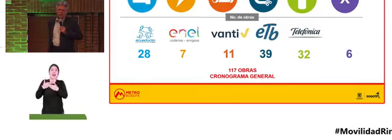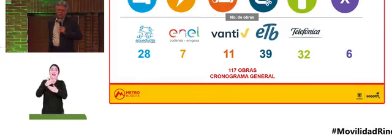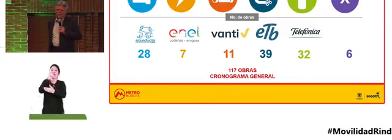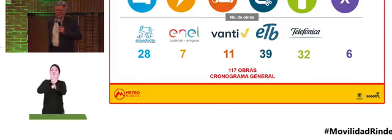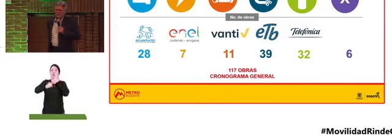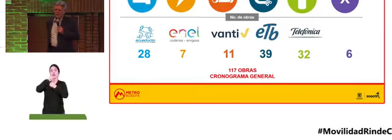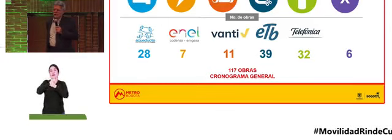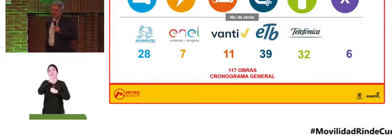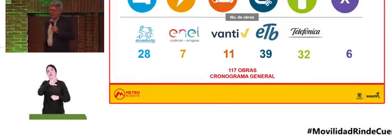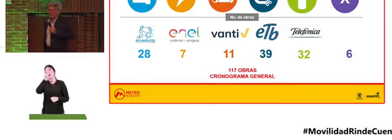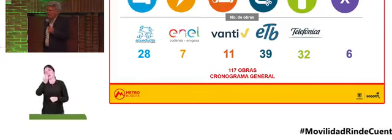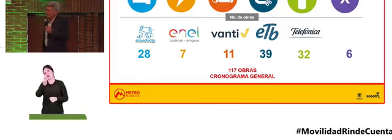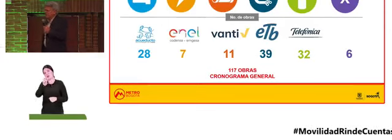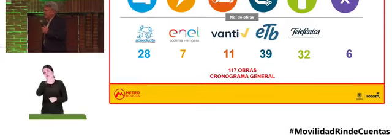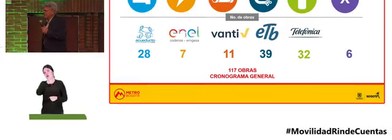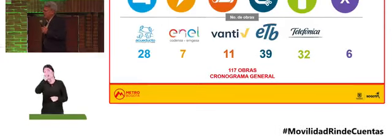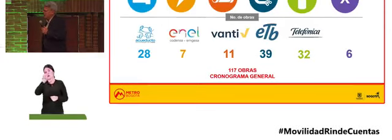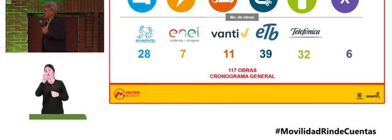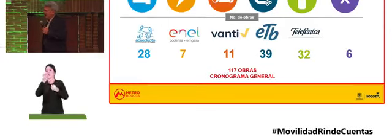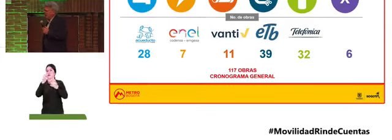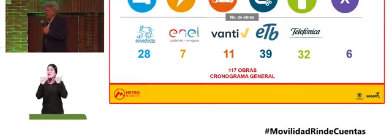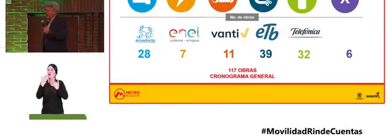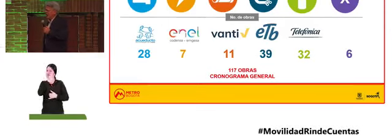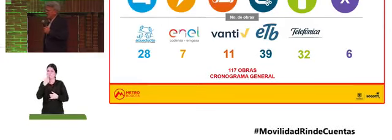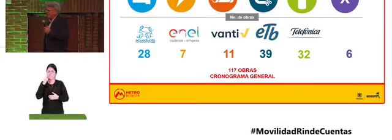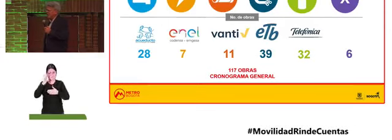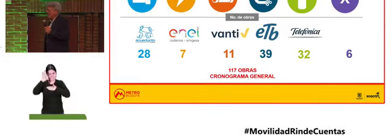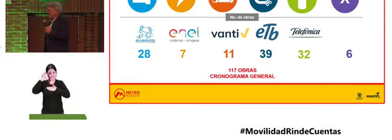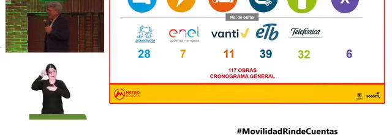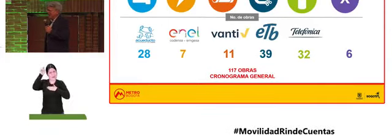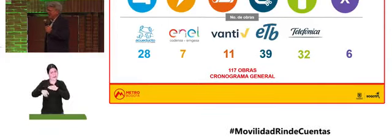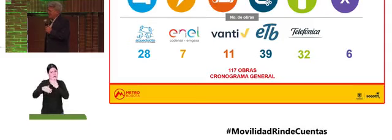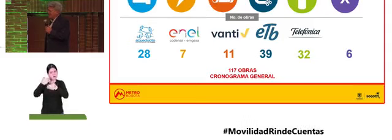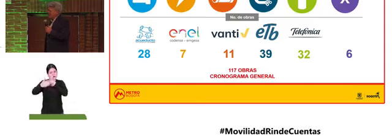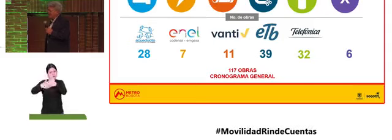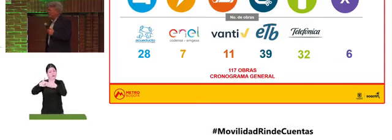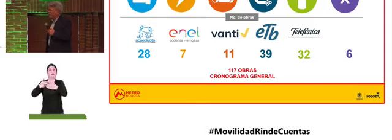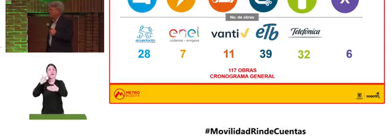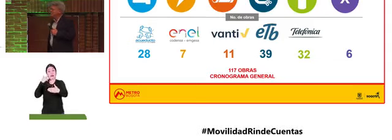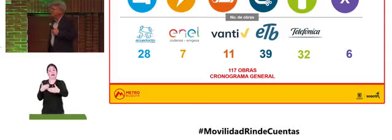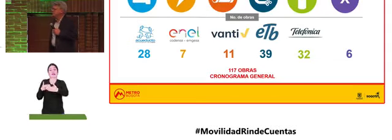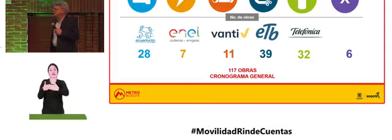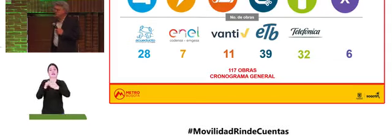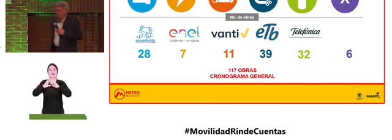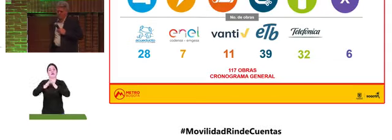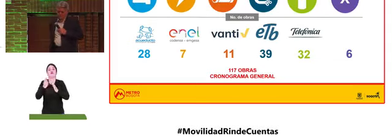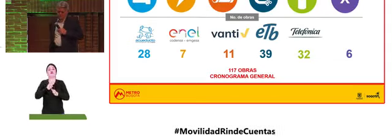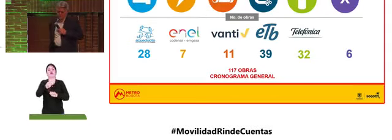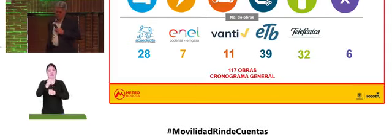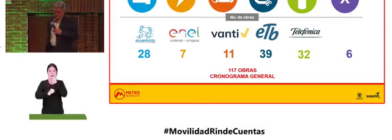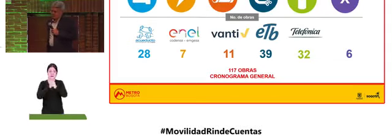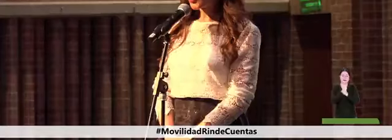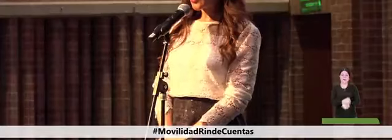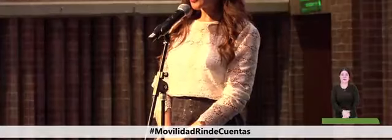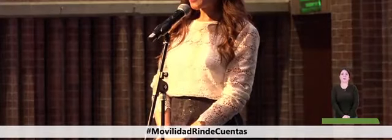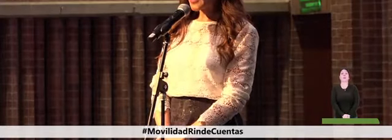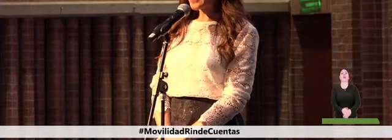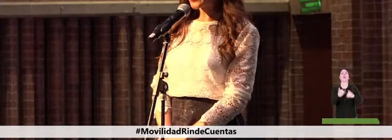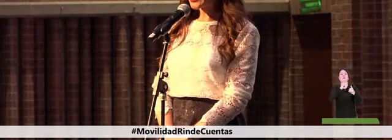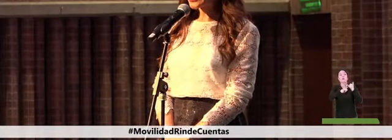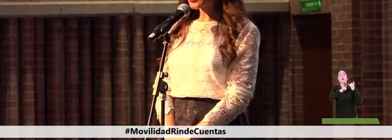58 redes y tenemos el compromiso de terminar las restantes a diciembre de este año. Bueno, Leonidas, y creo que tenemos una